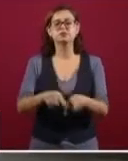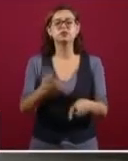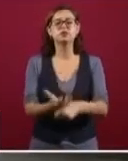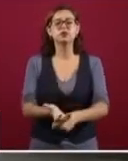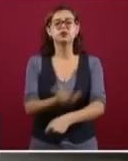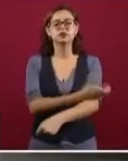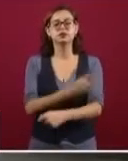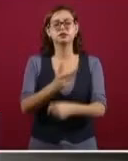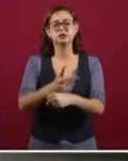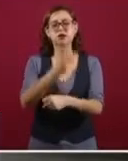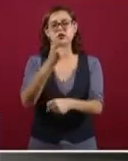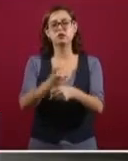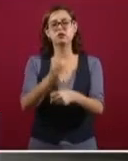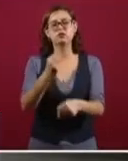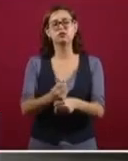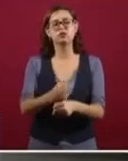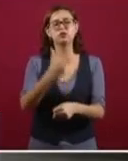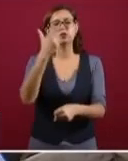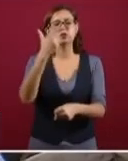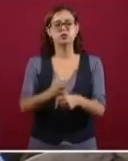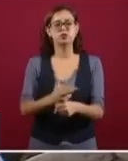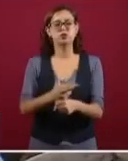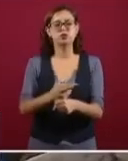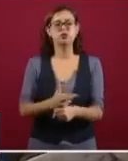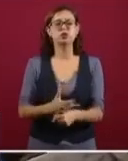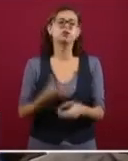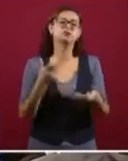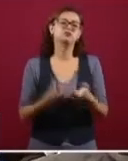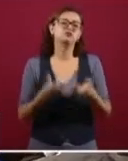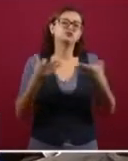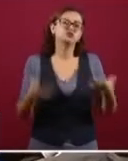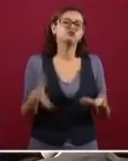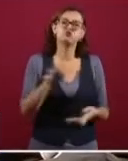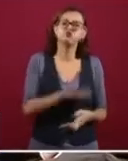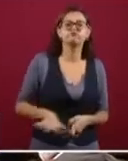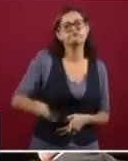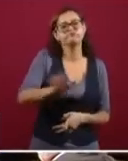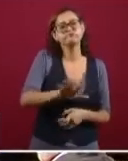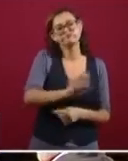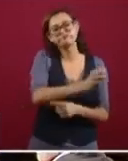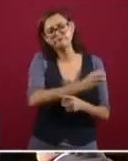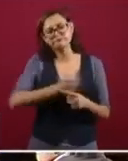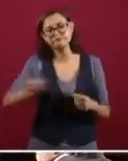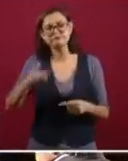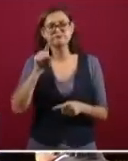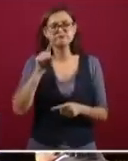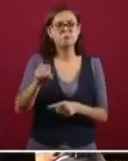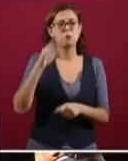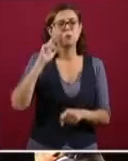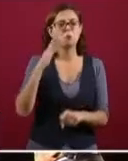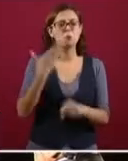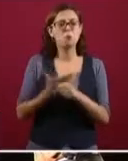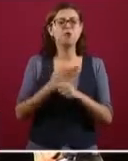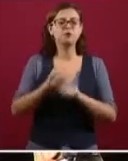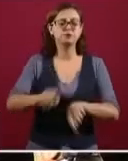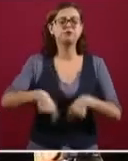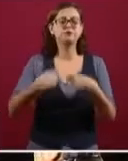las constructoras que vendieron edificaciones deficientes. Si se cometieron fraudes tendrán que hacerse cargo de los daños.